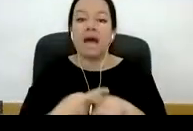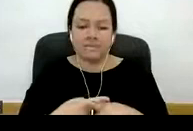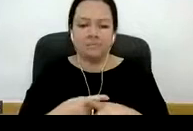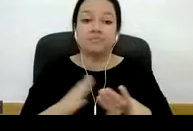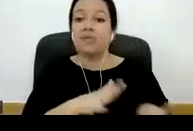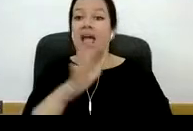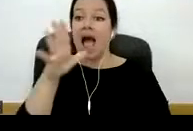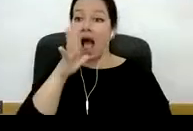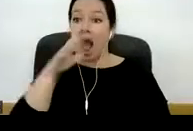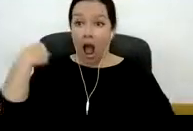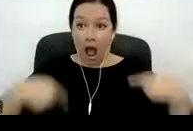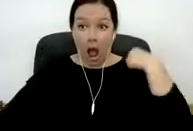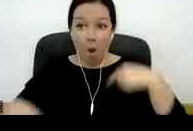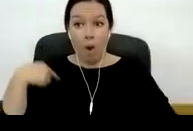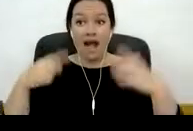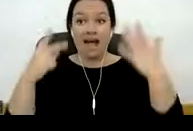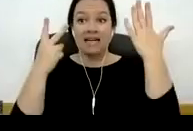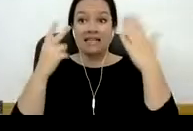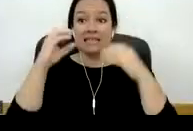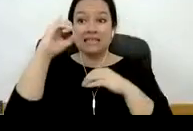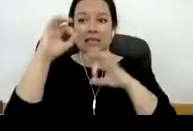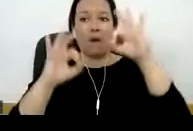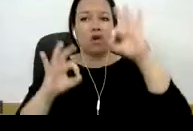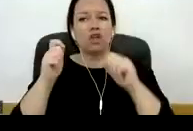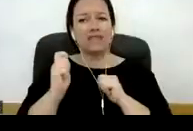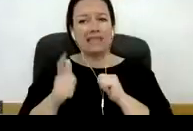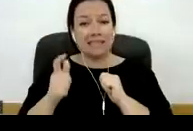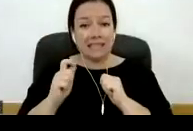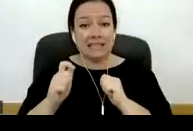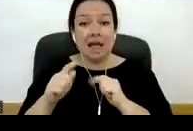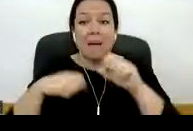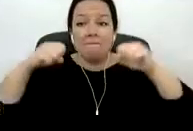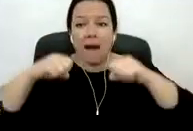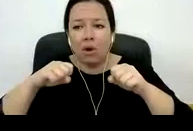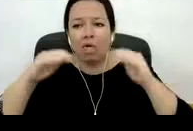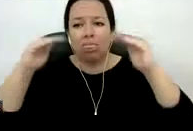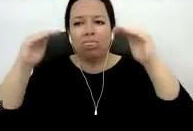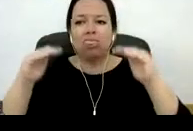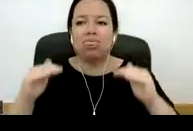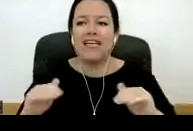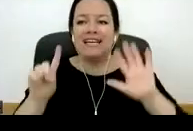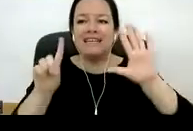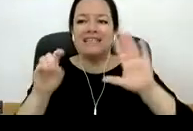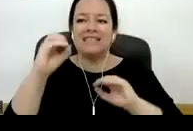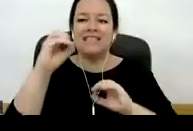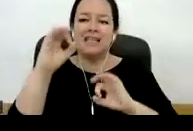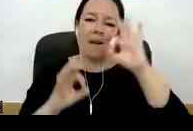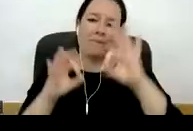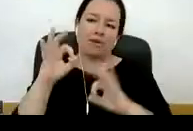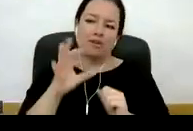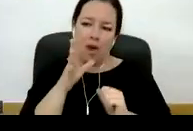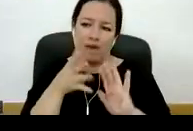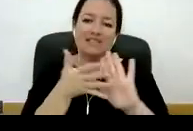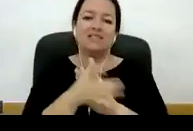organismo, pasando de un 70% que tenemos habitualmente a un 60%. Por lo que es más probable